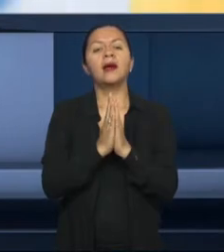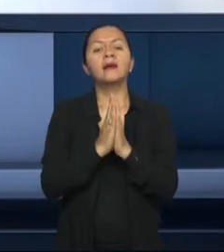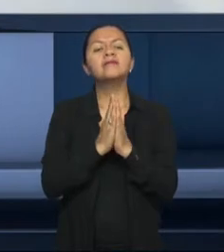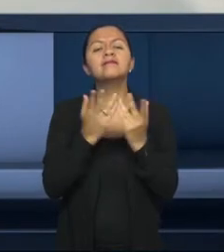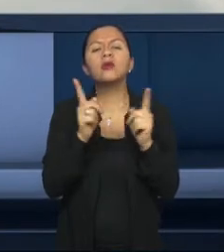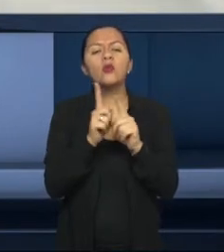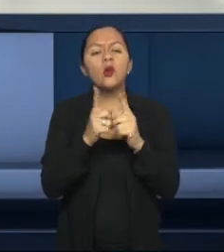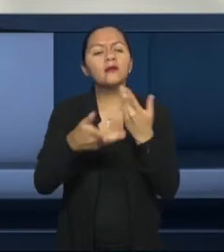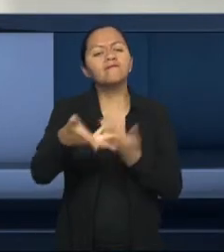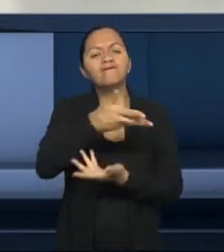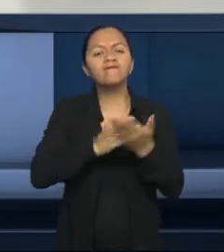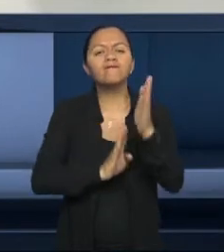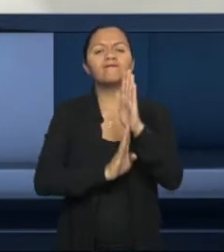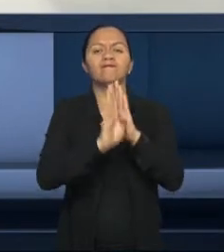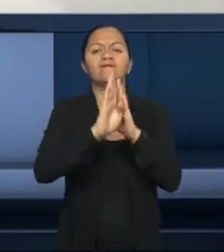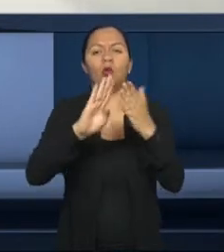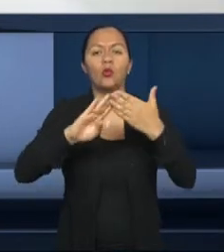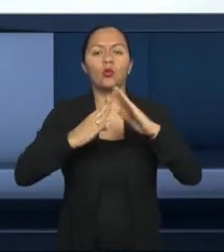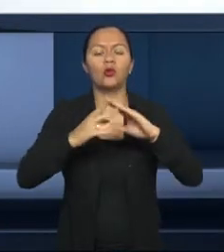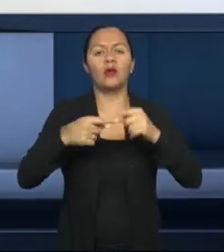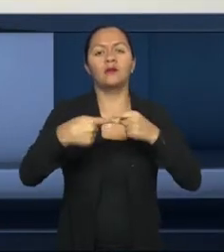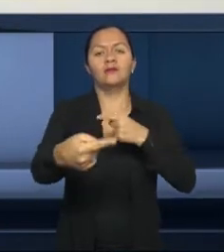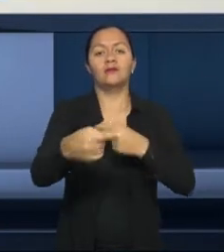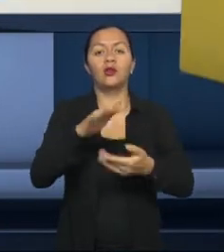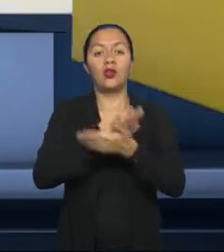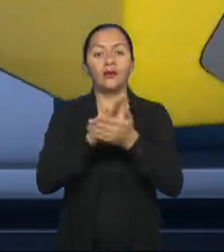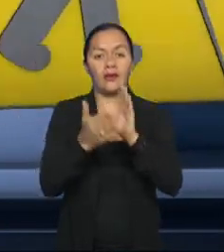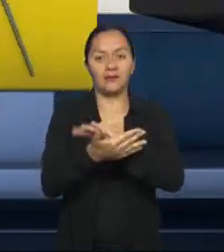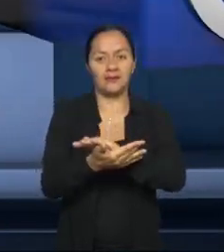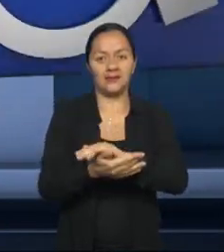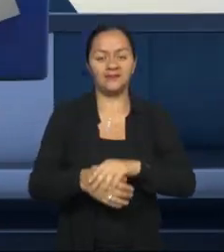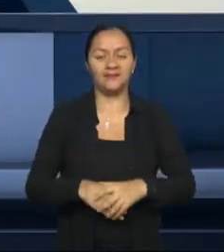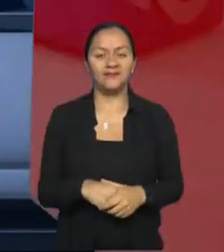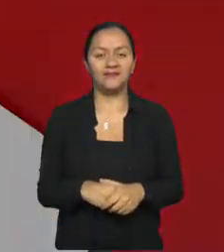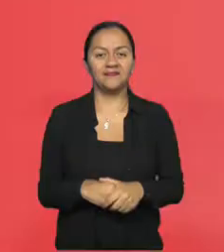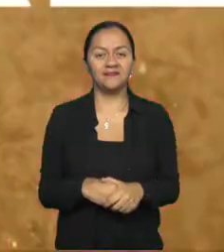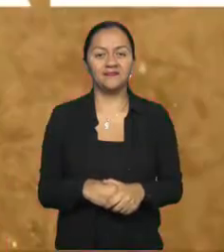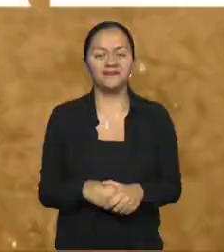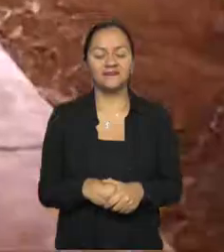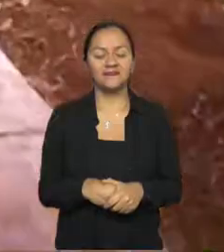se realizará en nuestro país en el mes de noviembre del presente año.